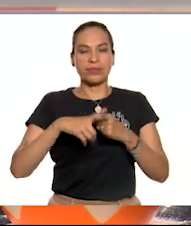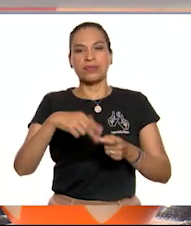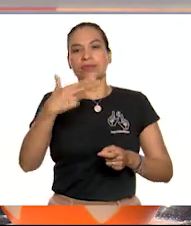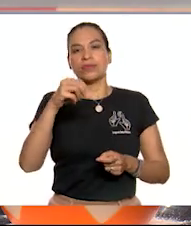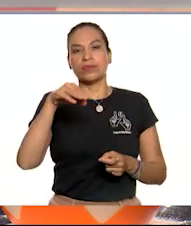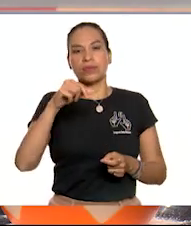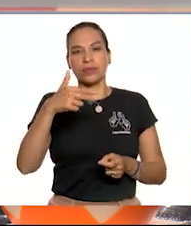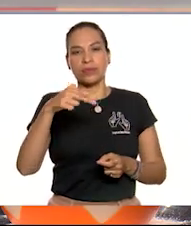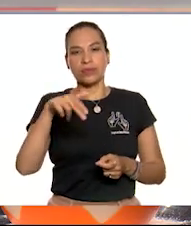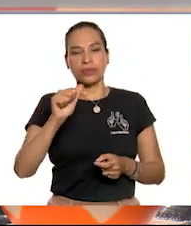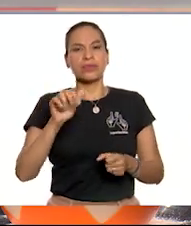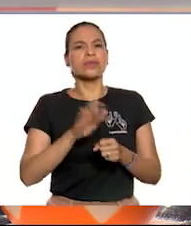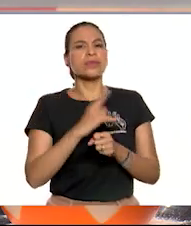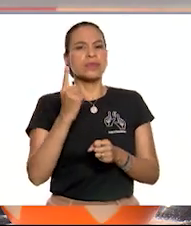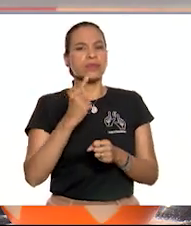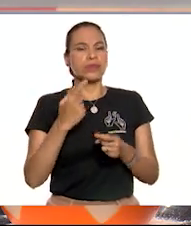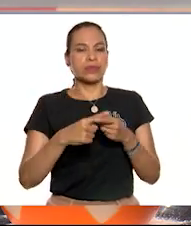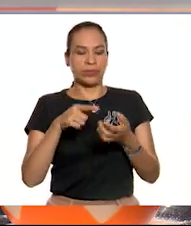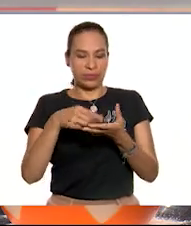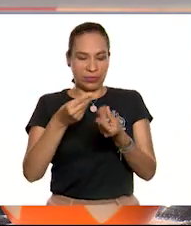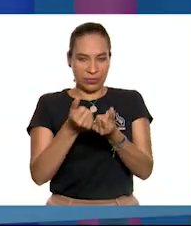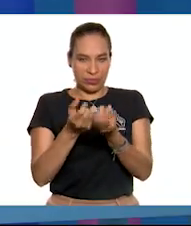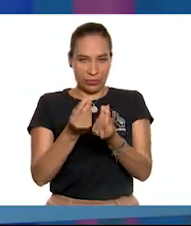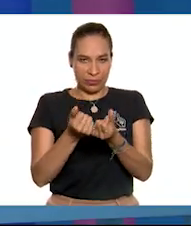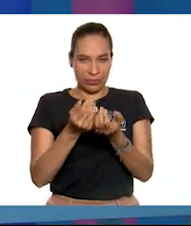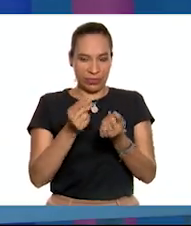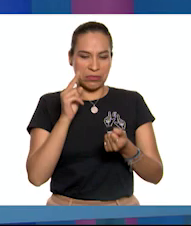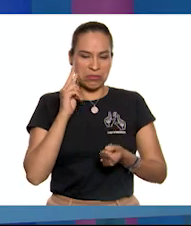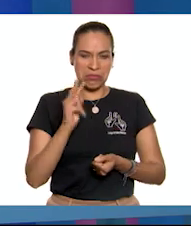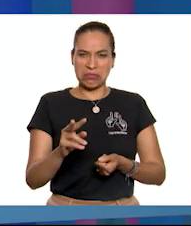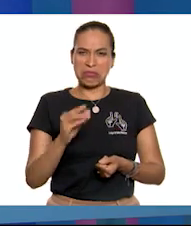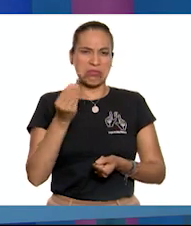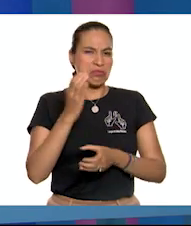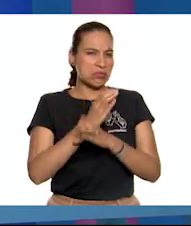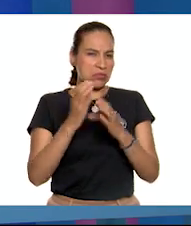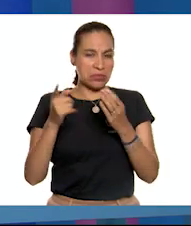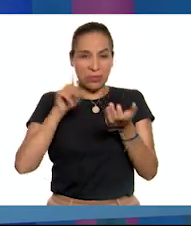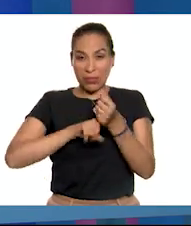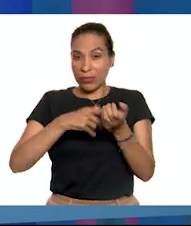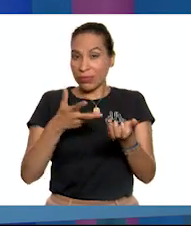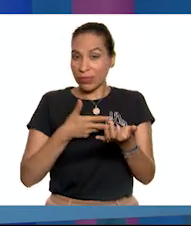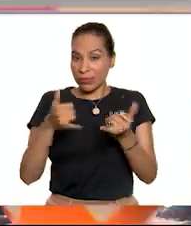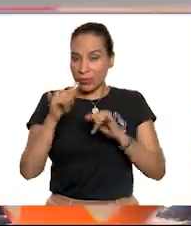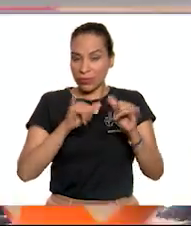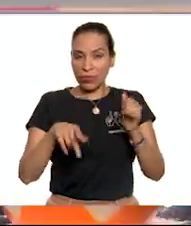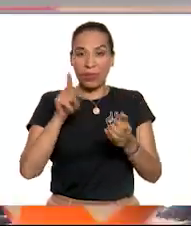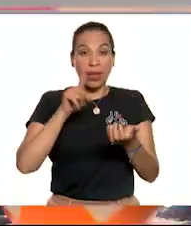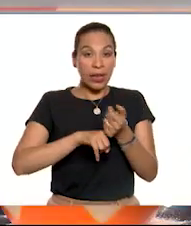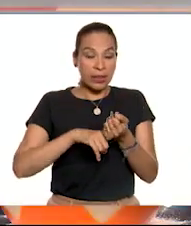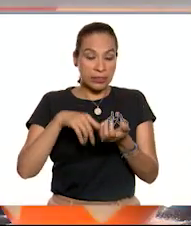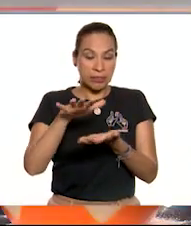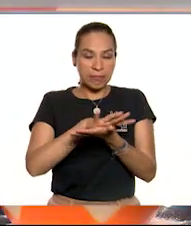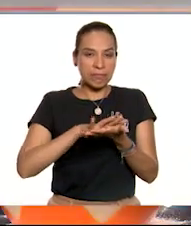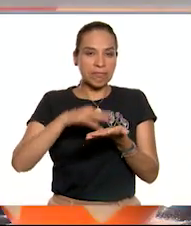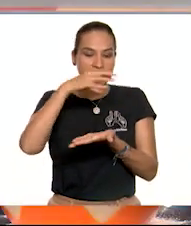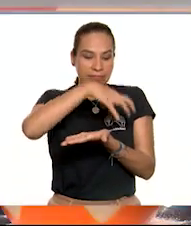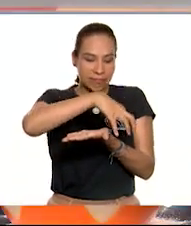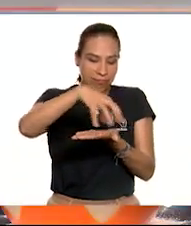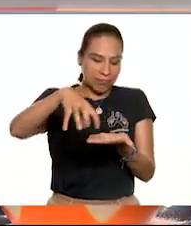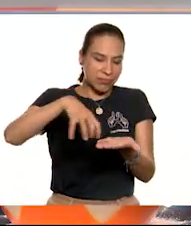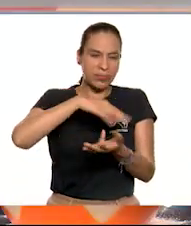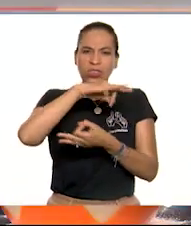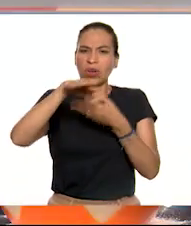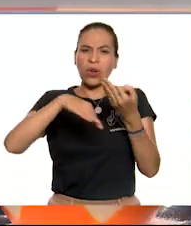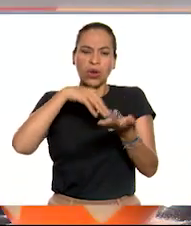homogénea. Porque en la masita, a simple vista no se ven todos sus componentes. Y sobre ella se colocan